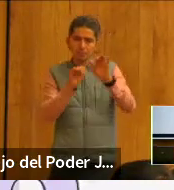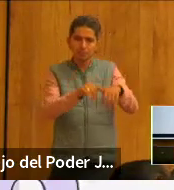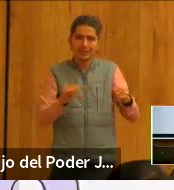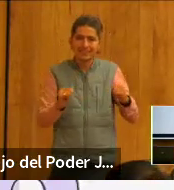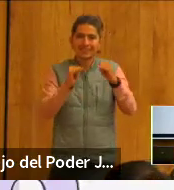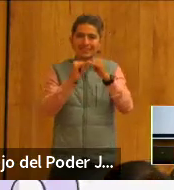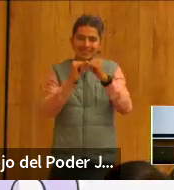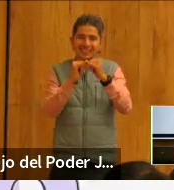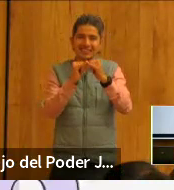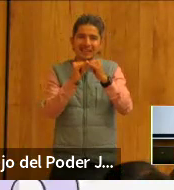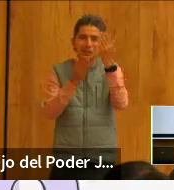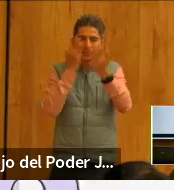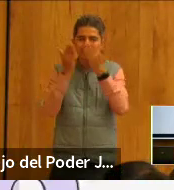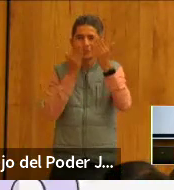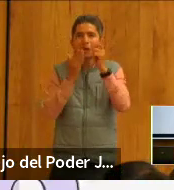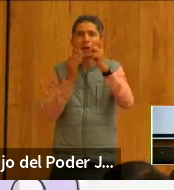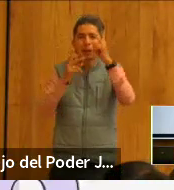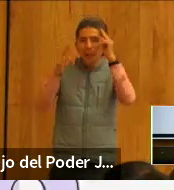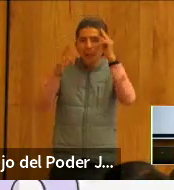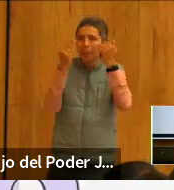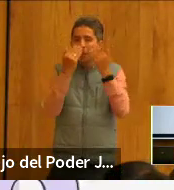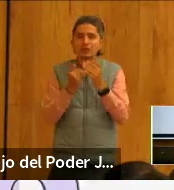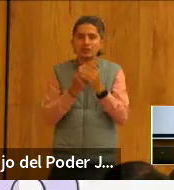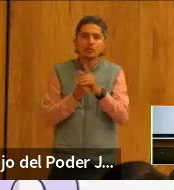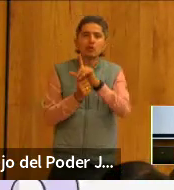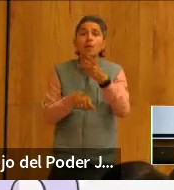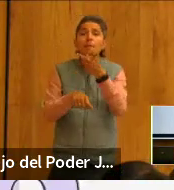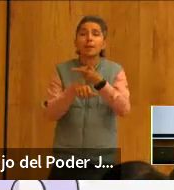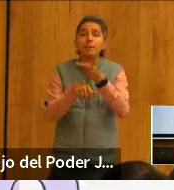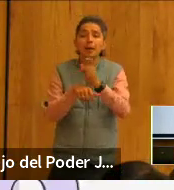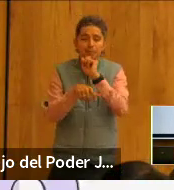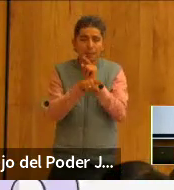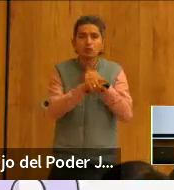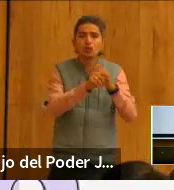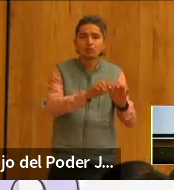estudió cultura de belleza, pero además también la inscribí en una preparatoria.